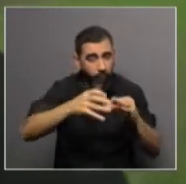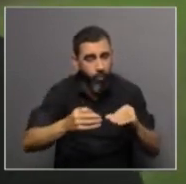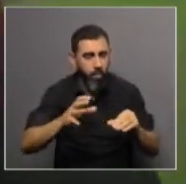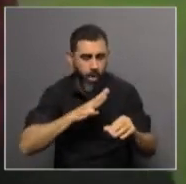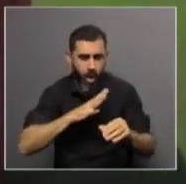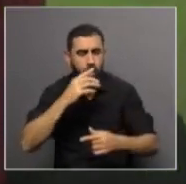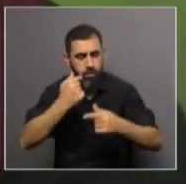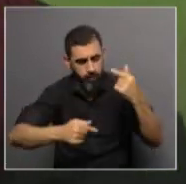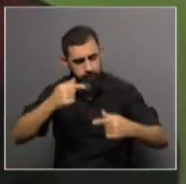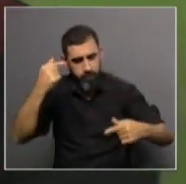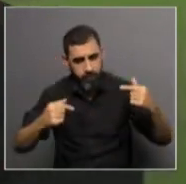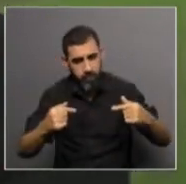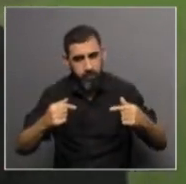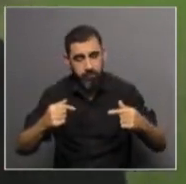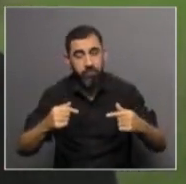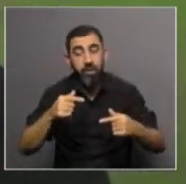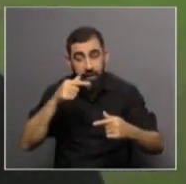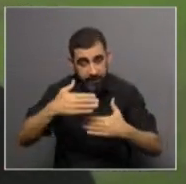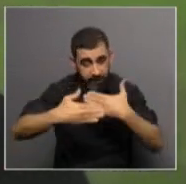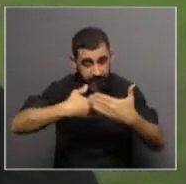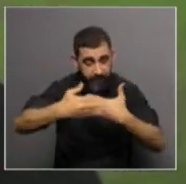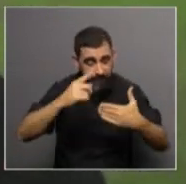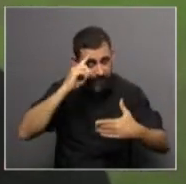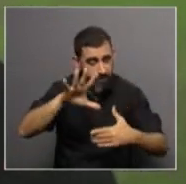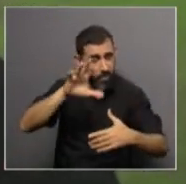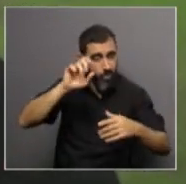existe. Cualquiera de esas telas que solemos recordar